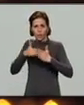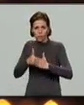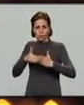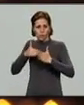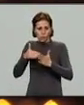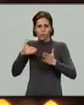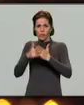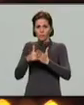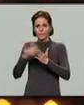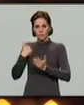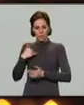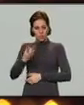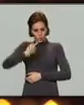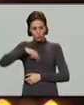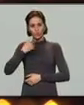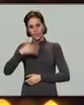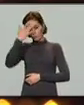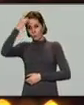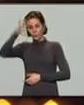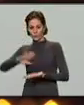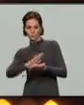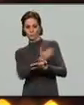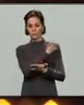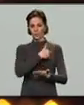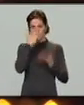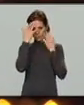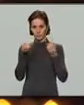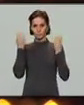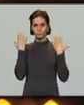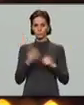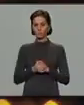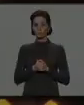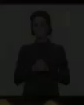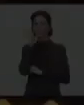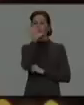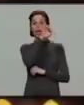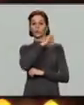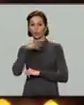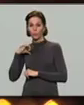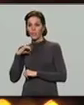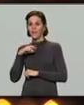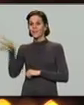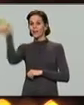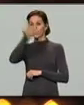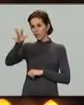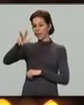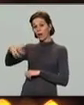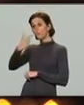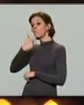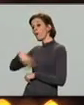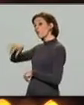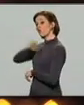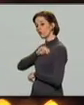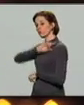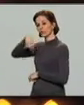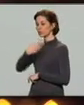definitivamente el tiempo de dificultades al que todos nos hemos sobrepuesto. Por eso cualquier autonomía o